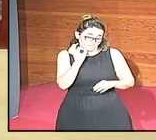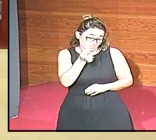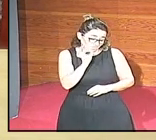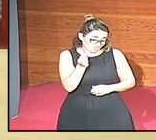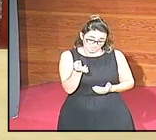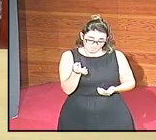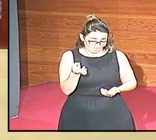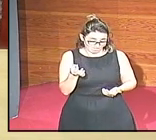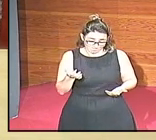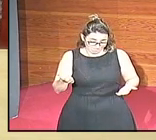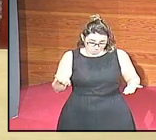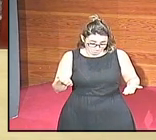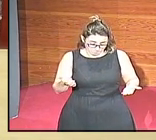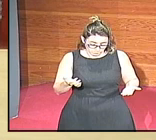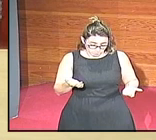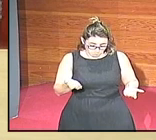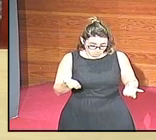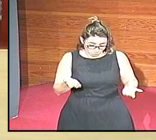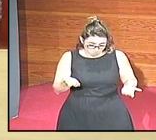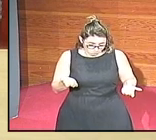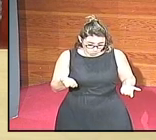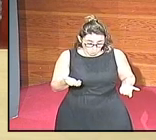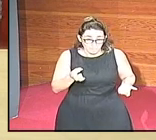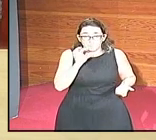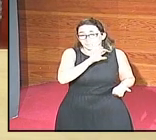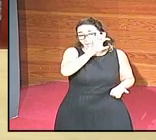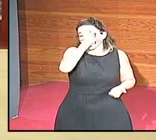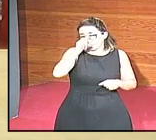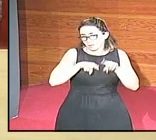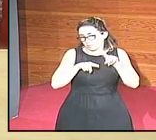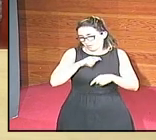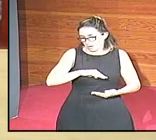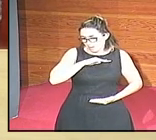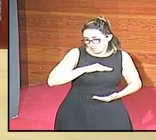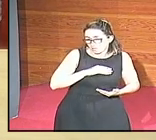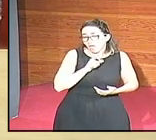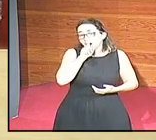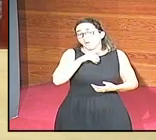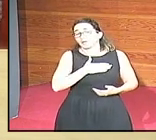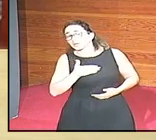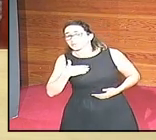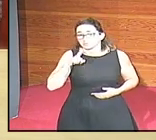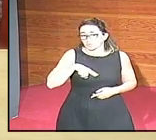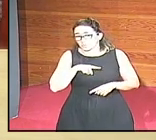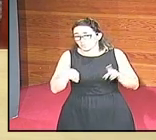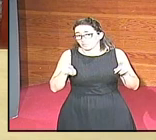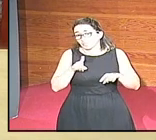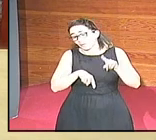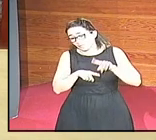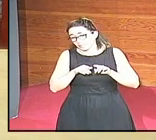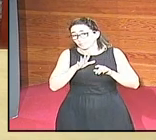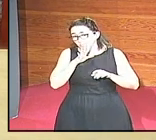las capacidades, es decir, de los países o las voluntades de los países van al ritmo que